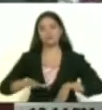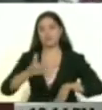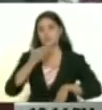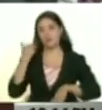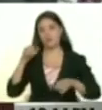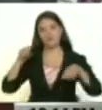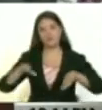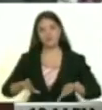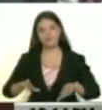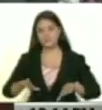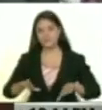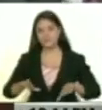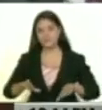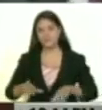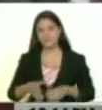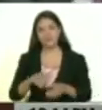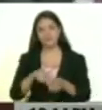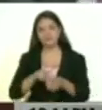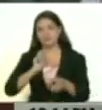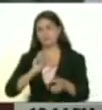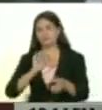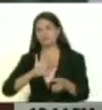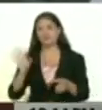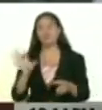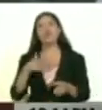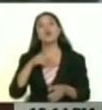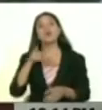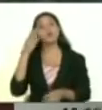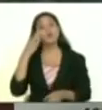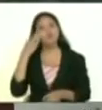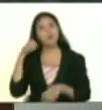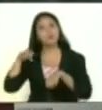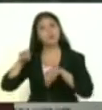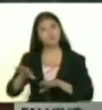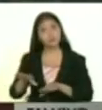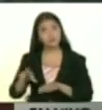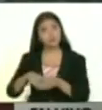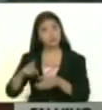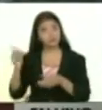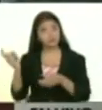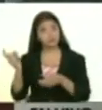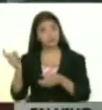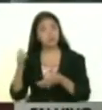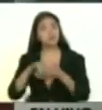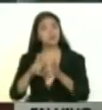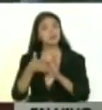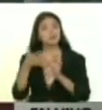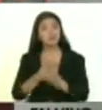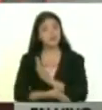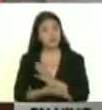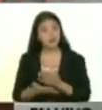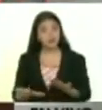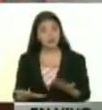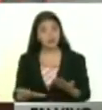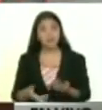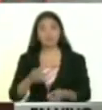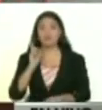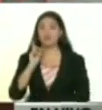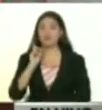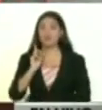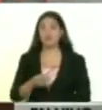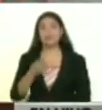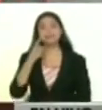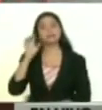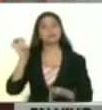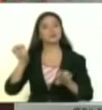su membresía. Y como ustedes saben, la suspensión de la membresía significaría que tendríamos que